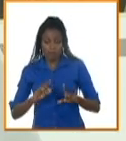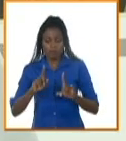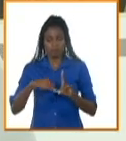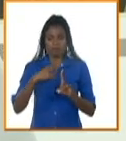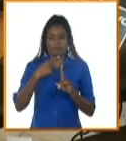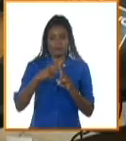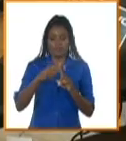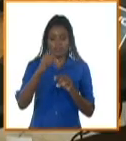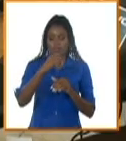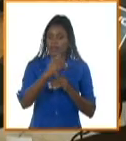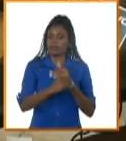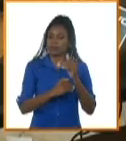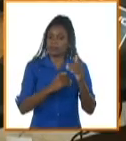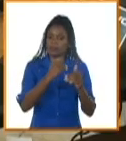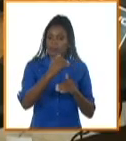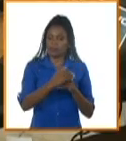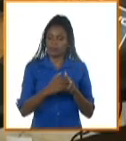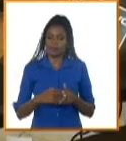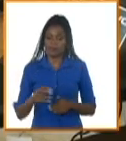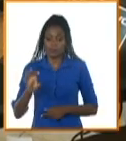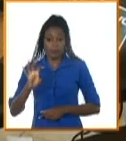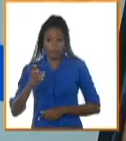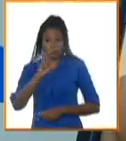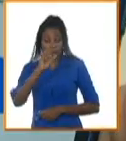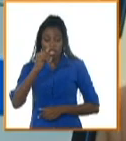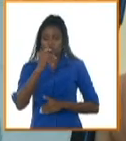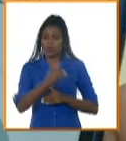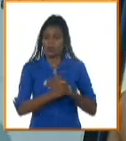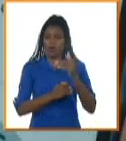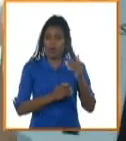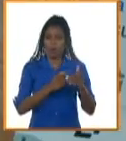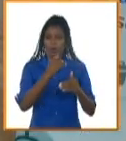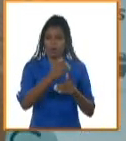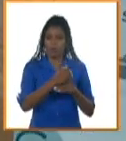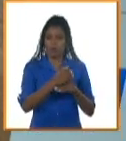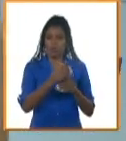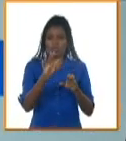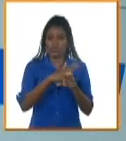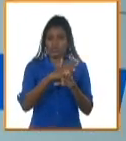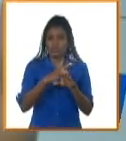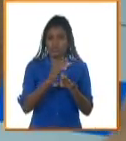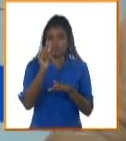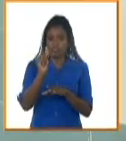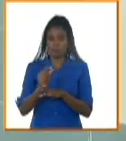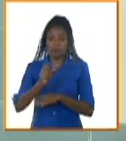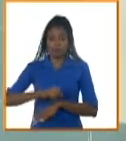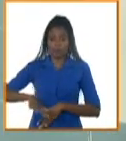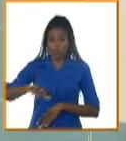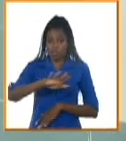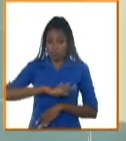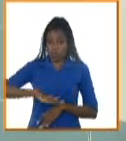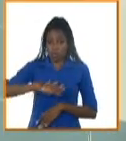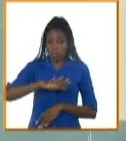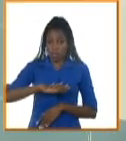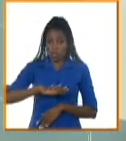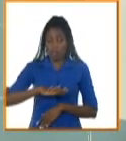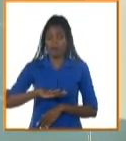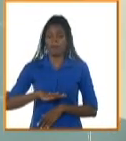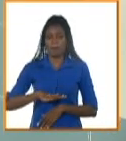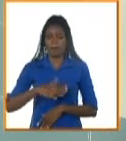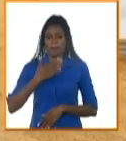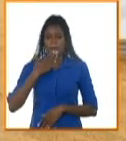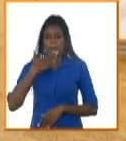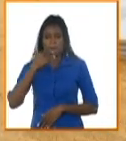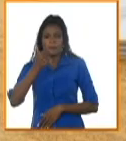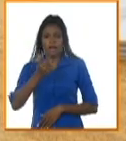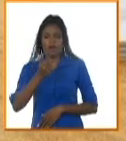de este proceso la bancarización es un proceso que Integra a los factores de la sociedad con relevancia para el